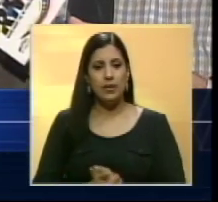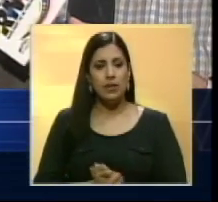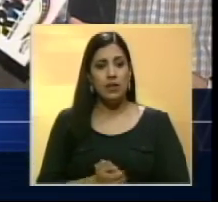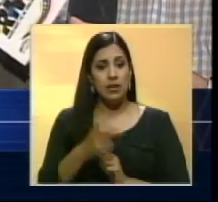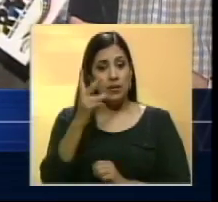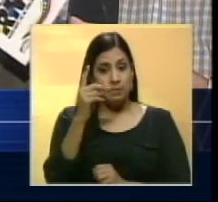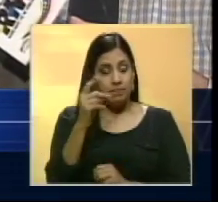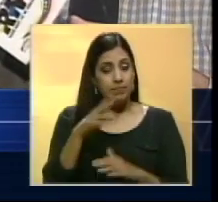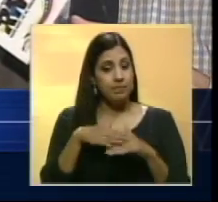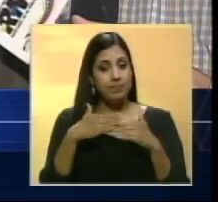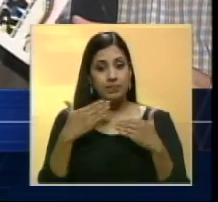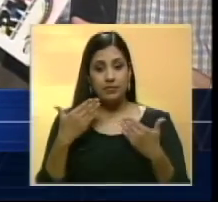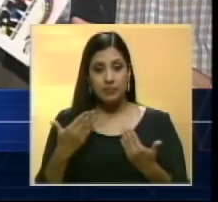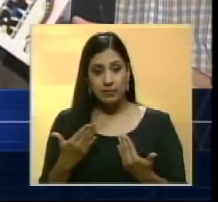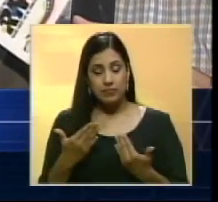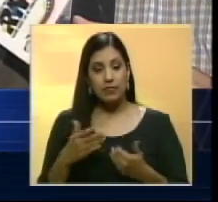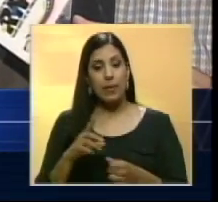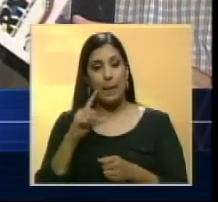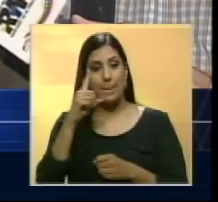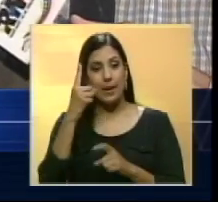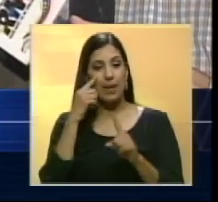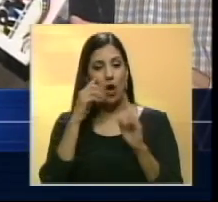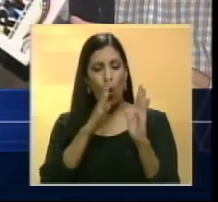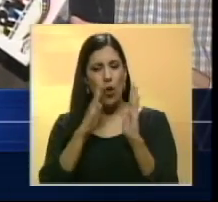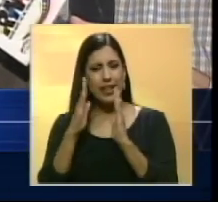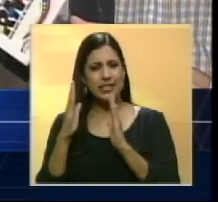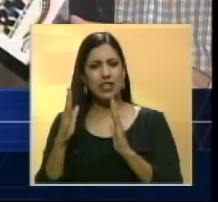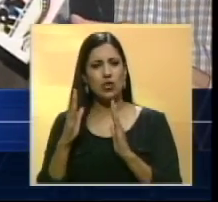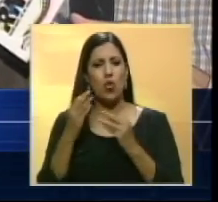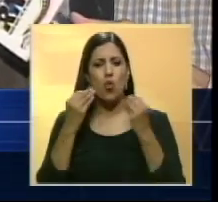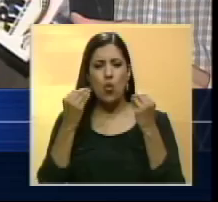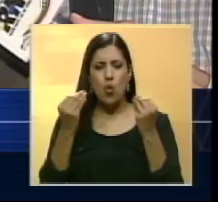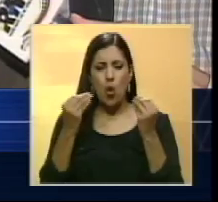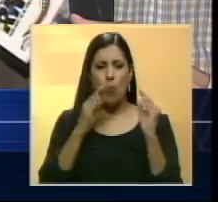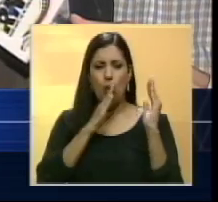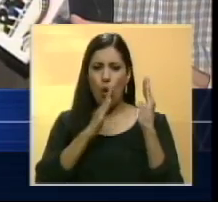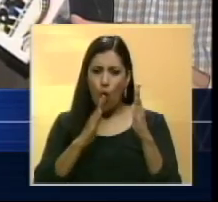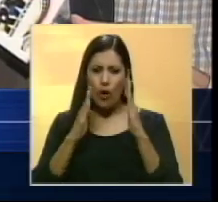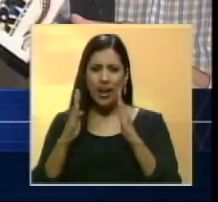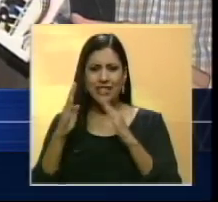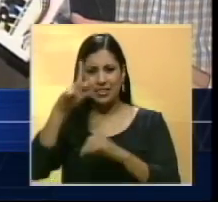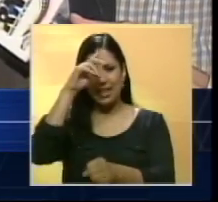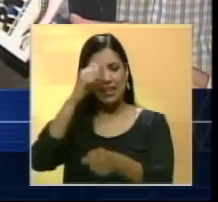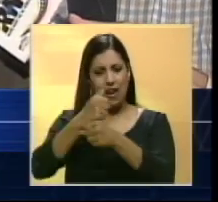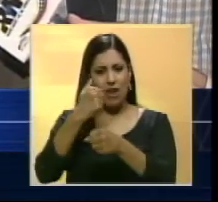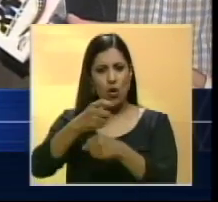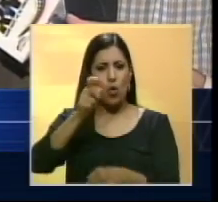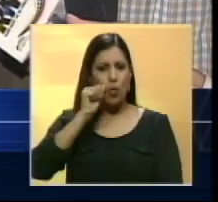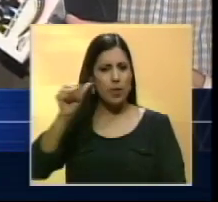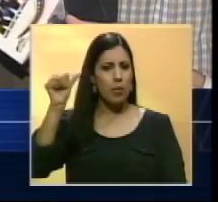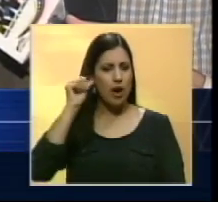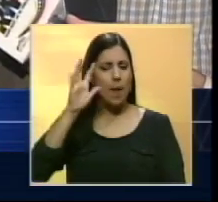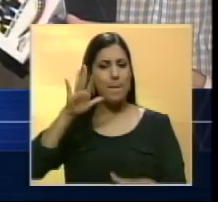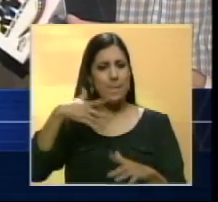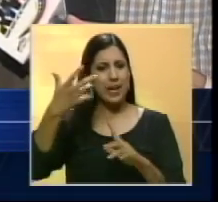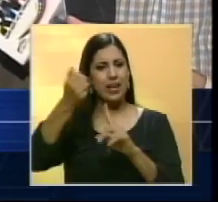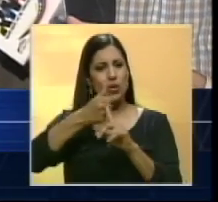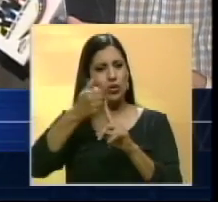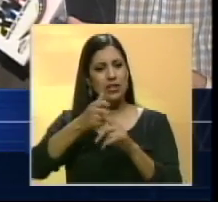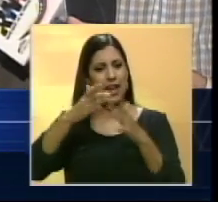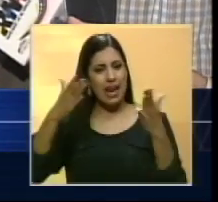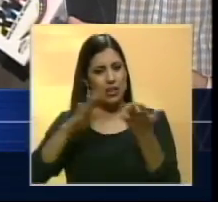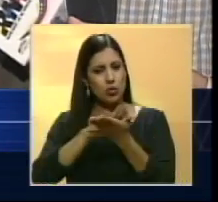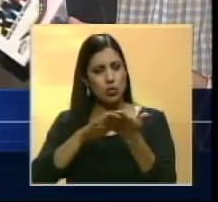segunda instancia es desde el punto de vista organizativo, cómo es la organización de los trabajadores y las trabajadoras para enfrentar los grandes